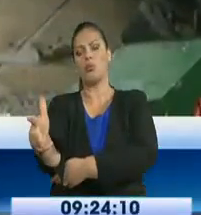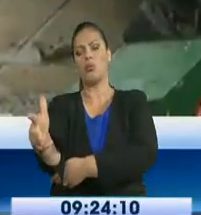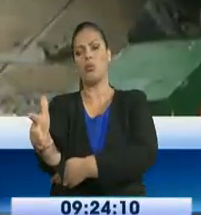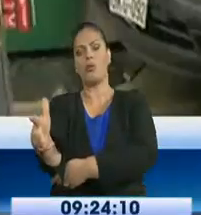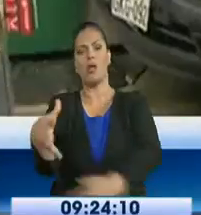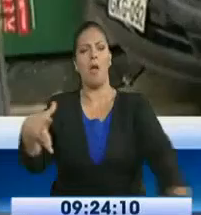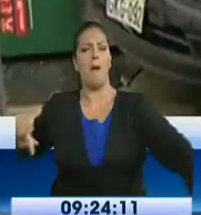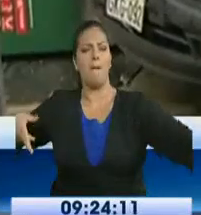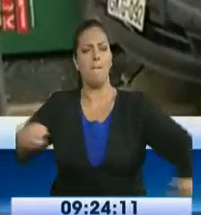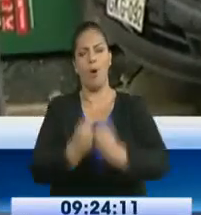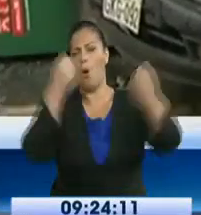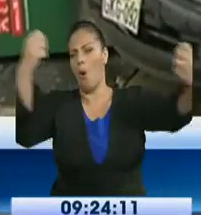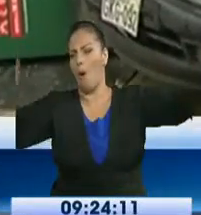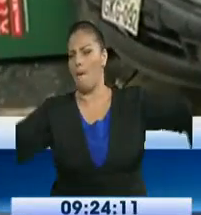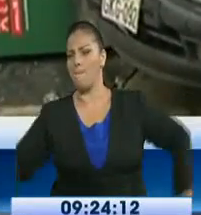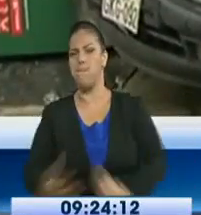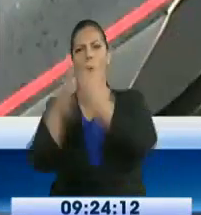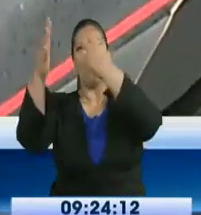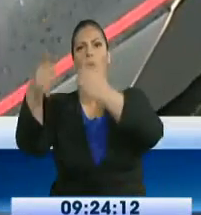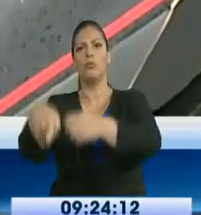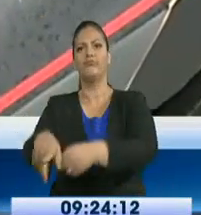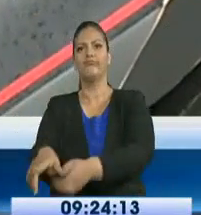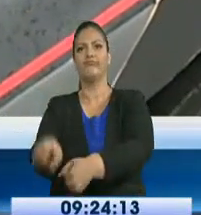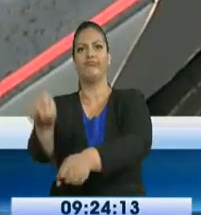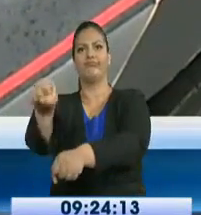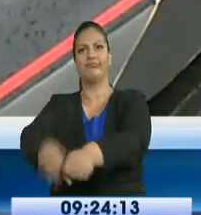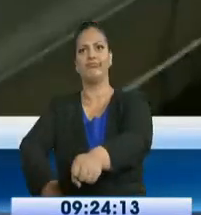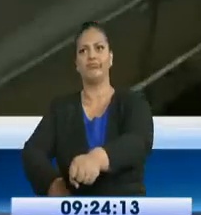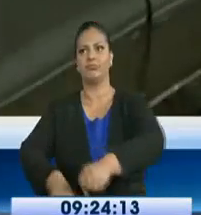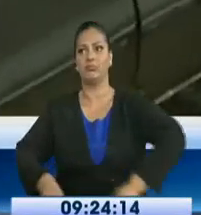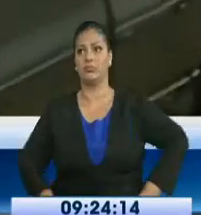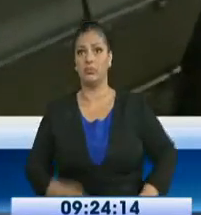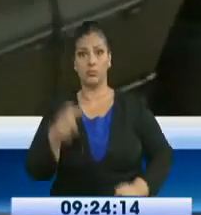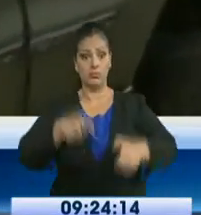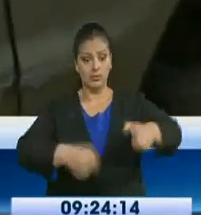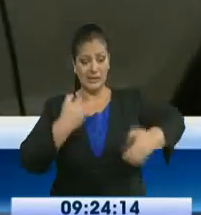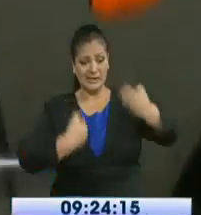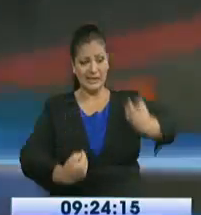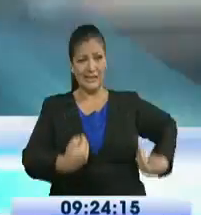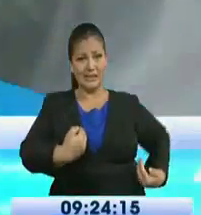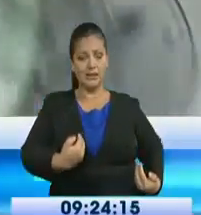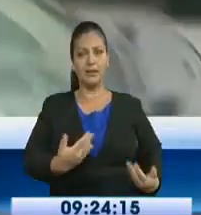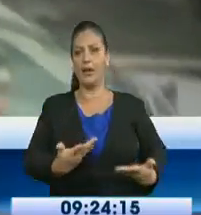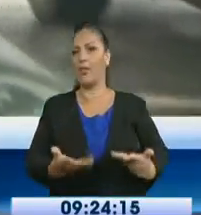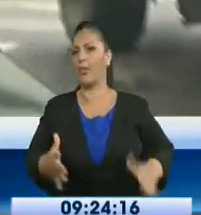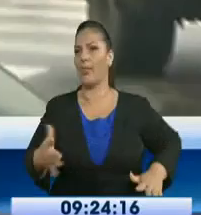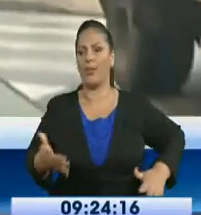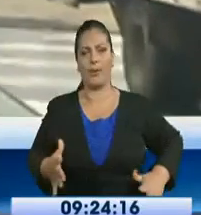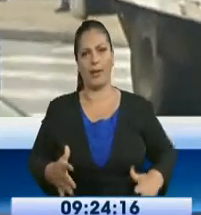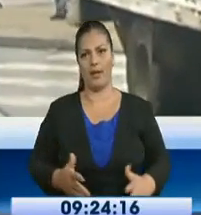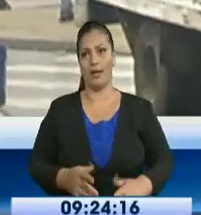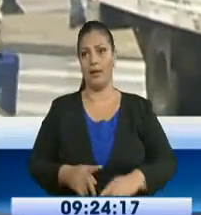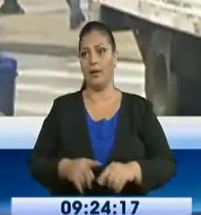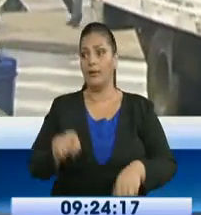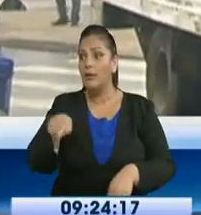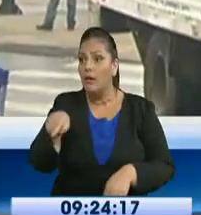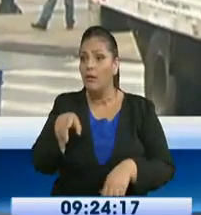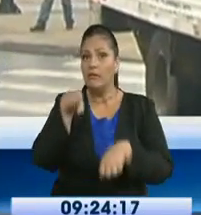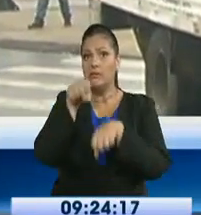hubo heridos, quedaron las pérdidas materiales de los transportes junto al cajetín de una empresa telefónica,